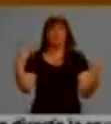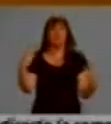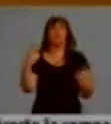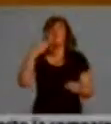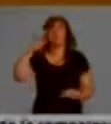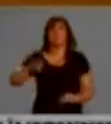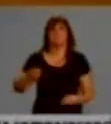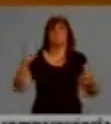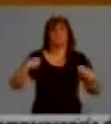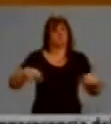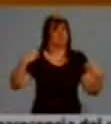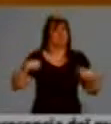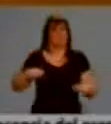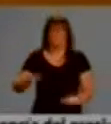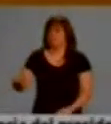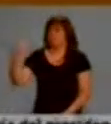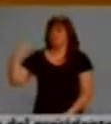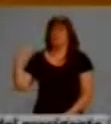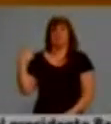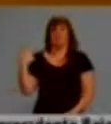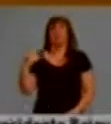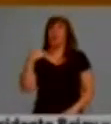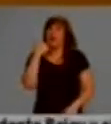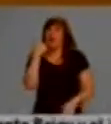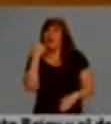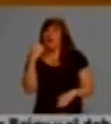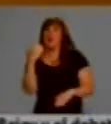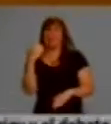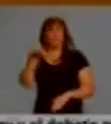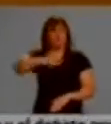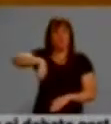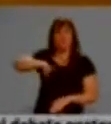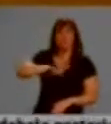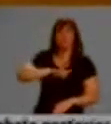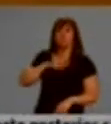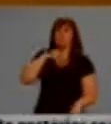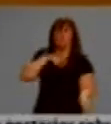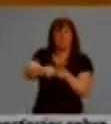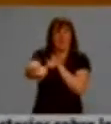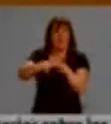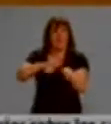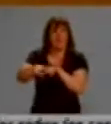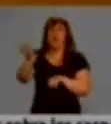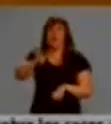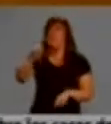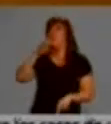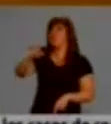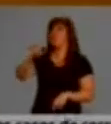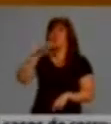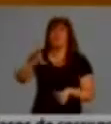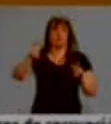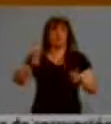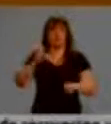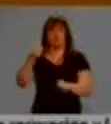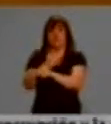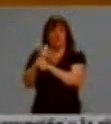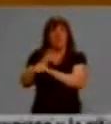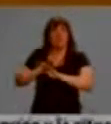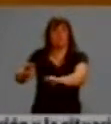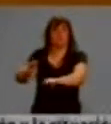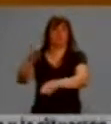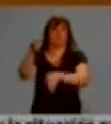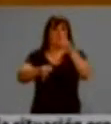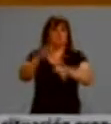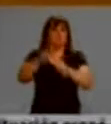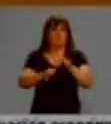exactamente las mismas. No se ha escuchado por nuestra parte ni una sola crítica ni una sola queja sobre la acción de la justicia.